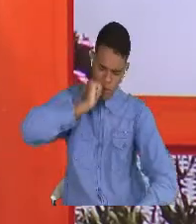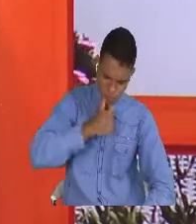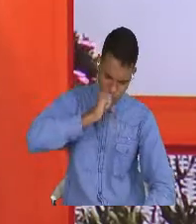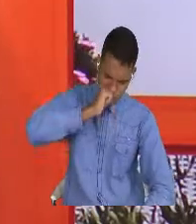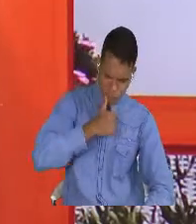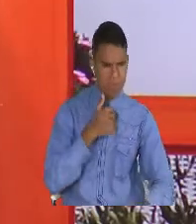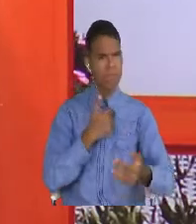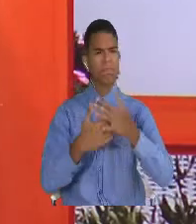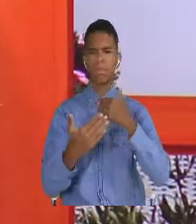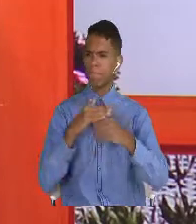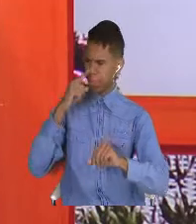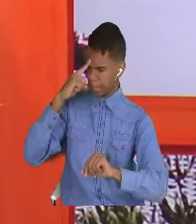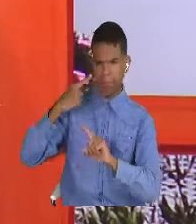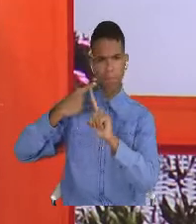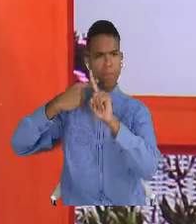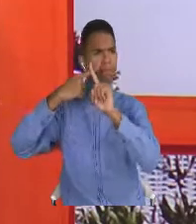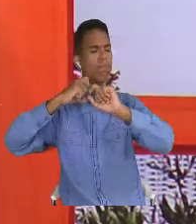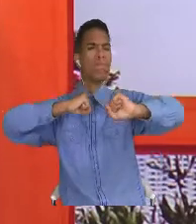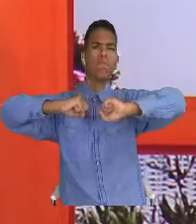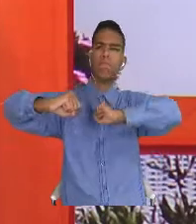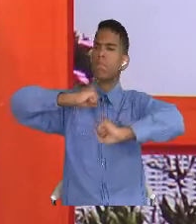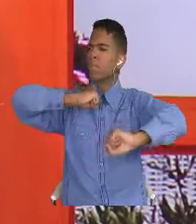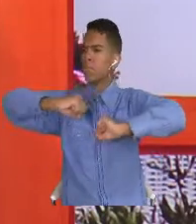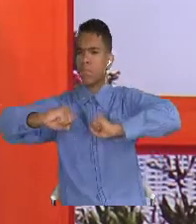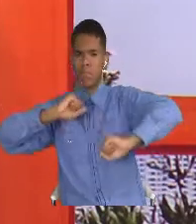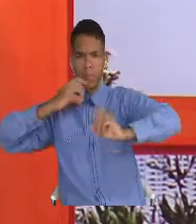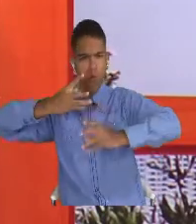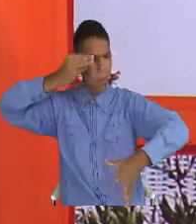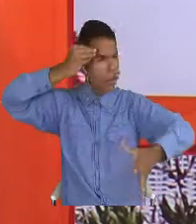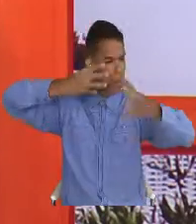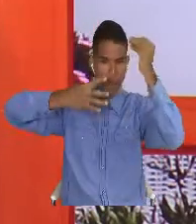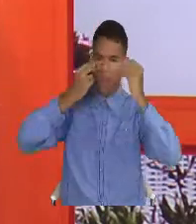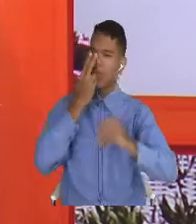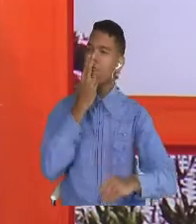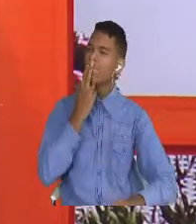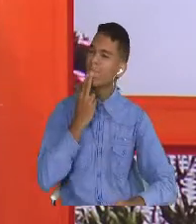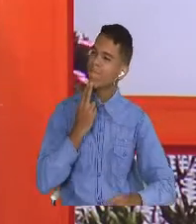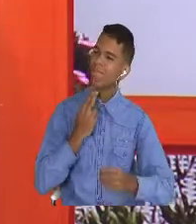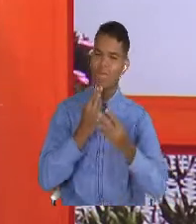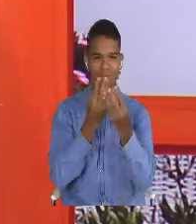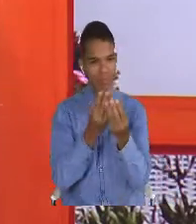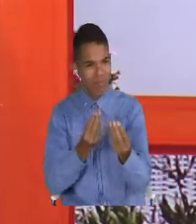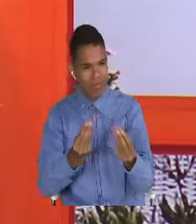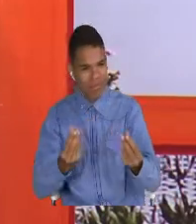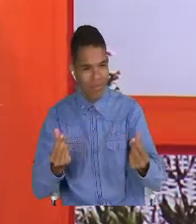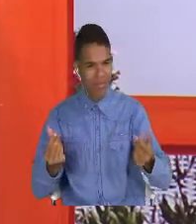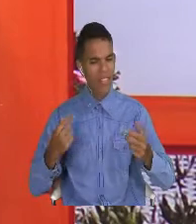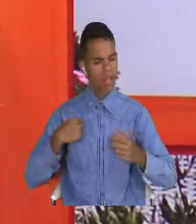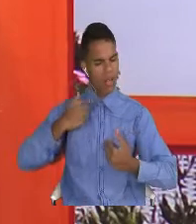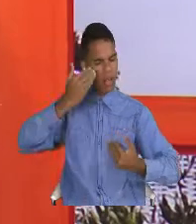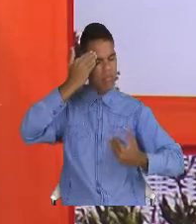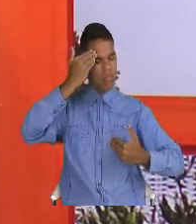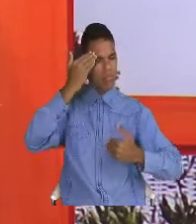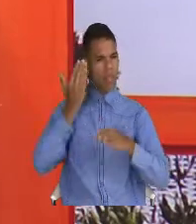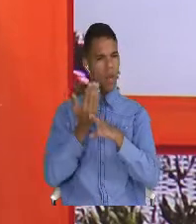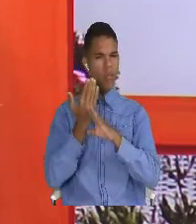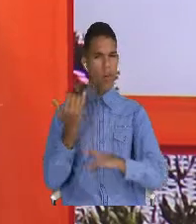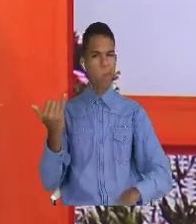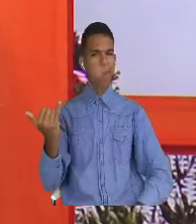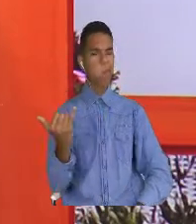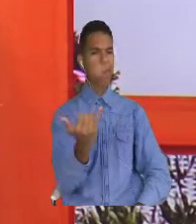podido adquirir, por ejemplo, una capacidad de ser más amables con los demás también porque son conscientes de esas dificultades y están